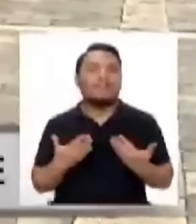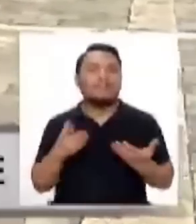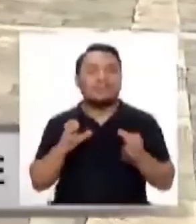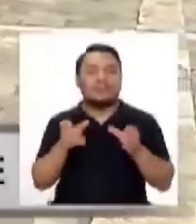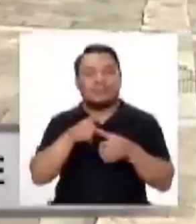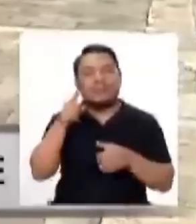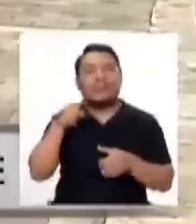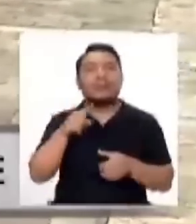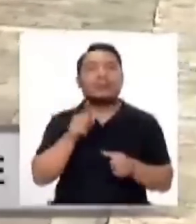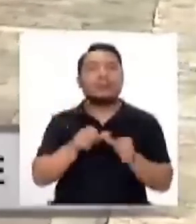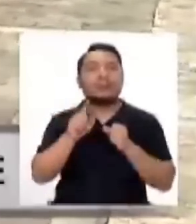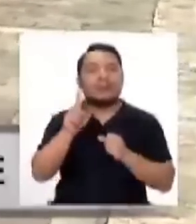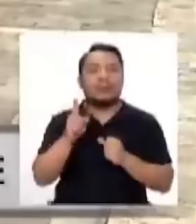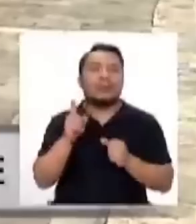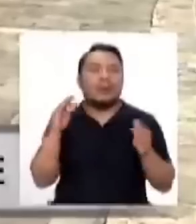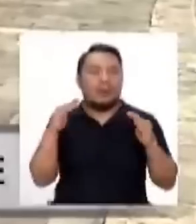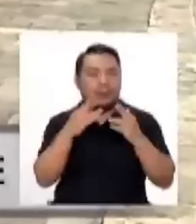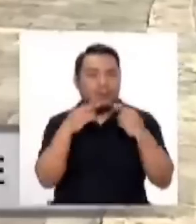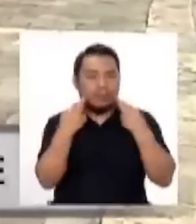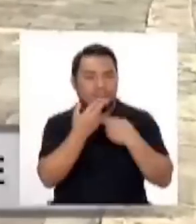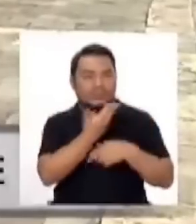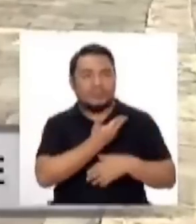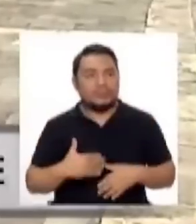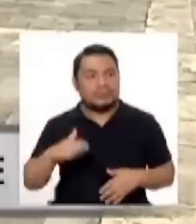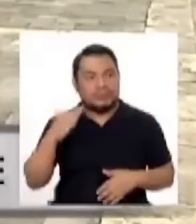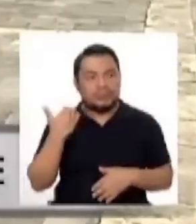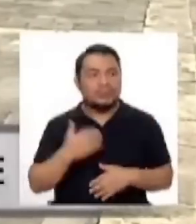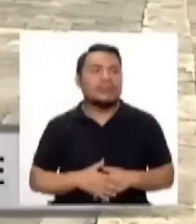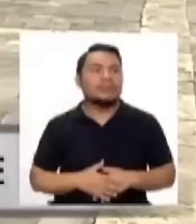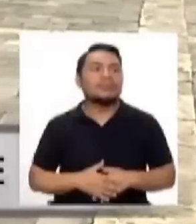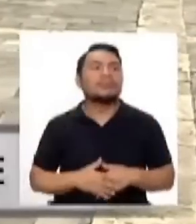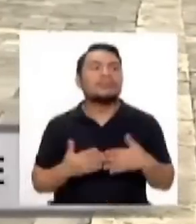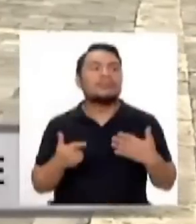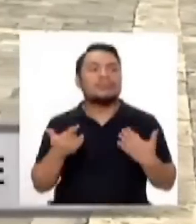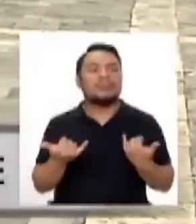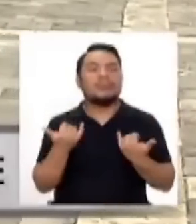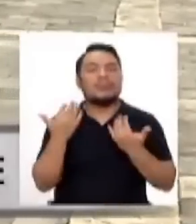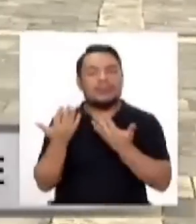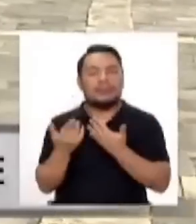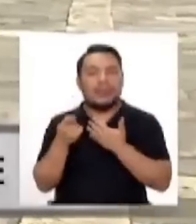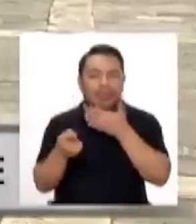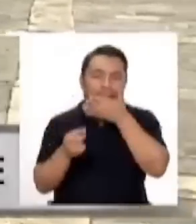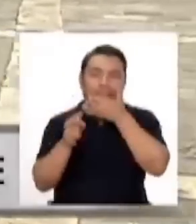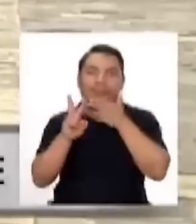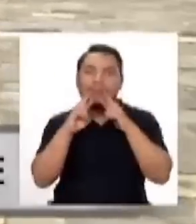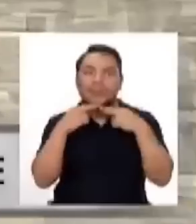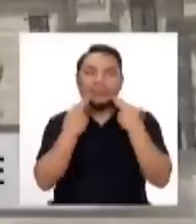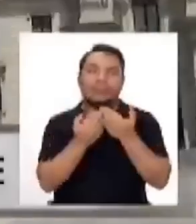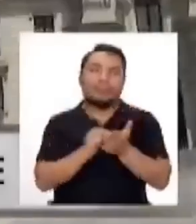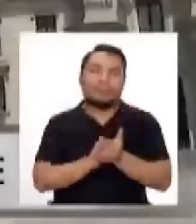número 11 que llega a Palacio de Gobierno para reunirse con la presidenta Dina Boluarte. Por la tarde se esperan dos